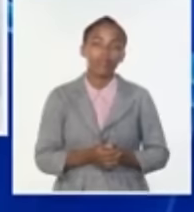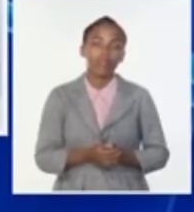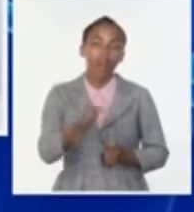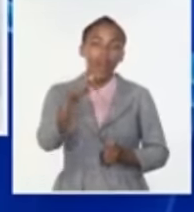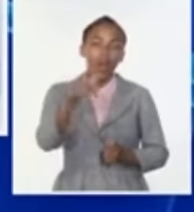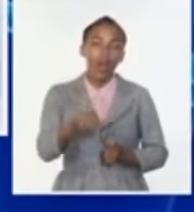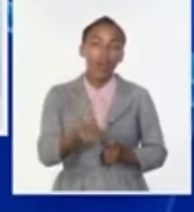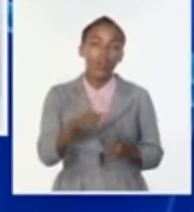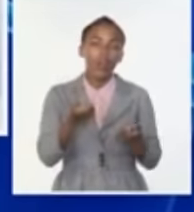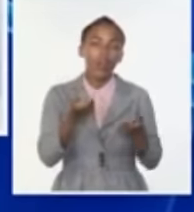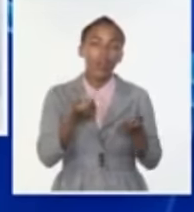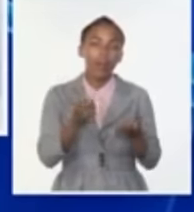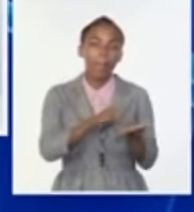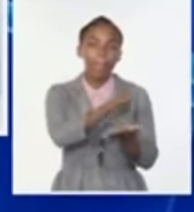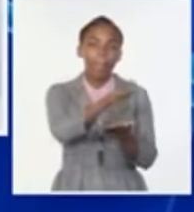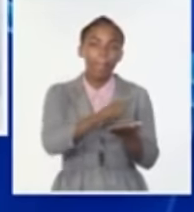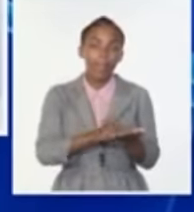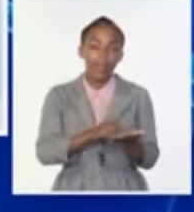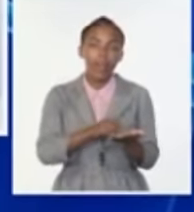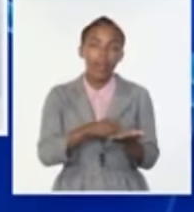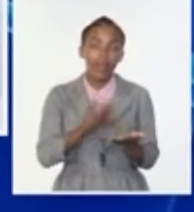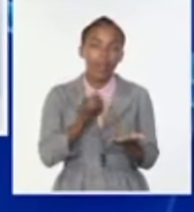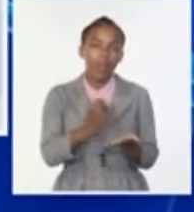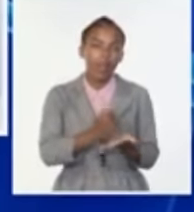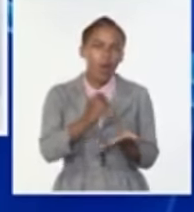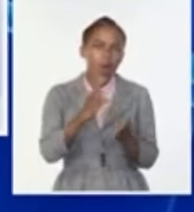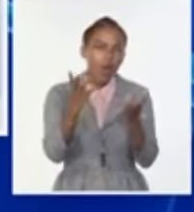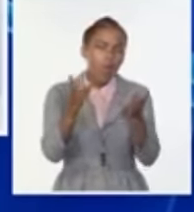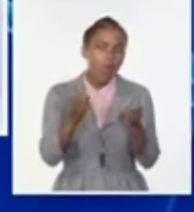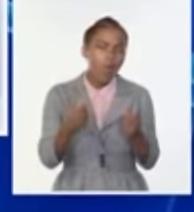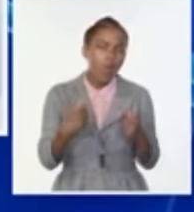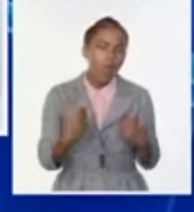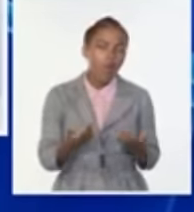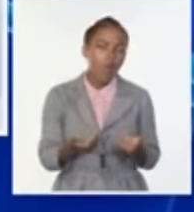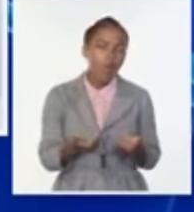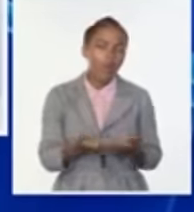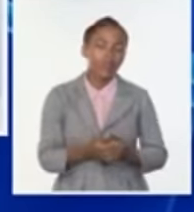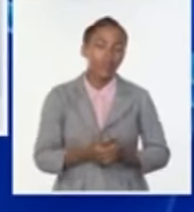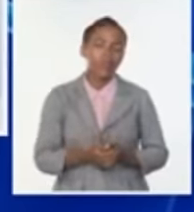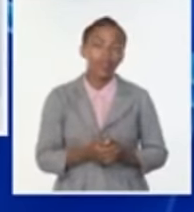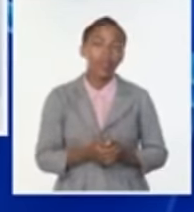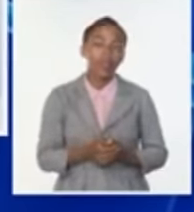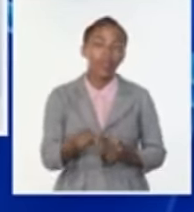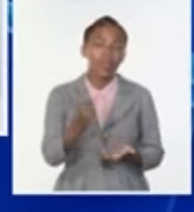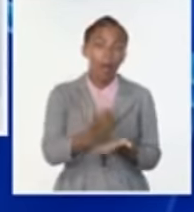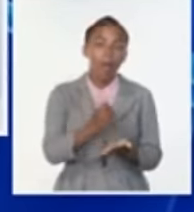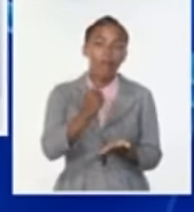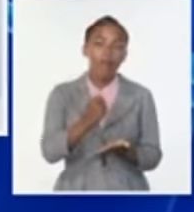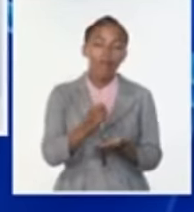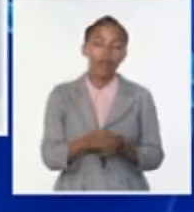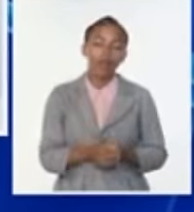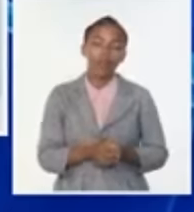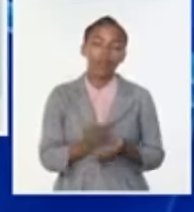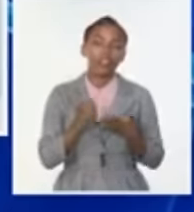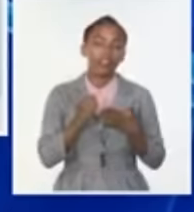política para el redimensionamiento del sector presupuestado. Se priorizan las acciones